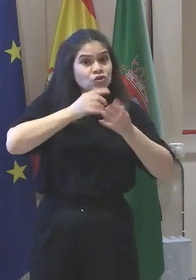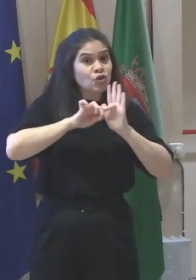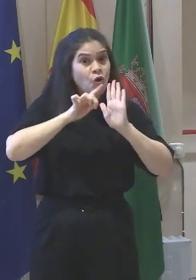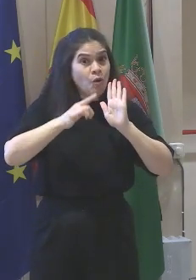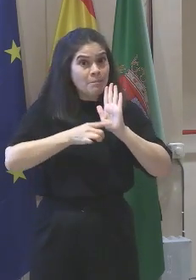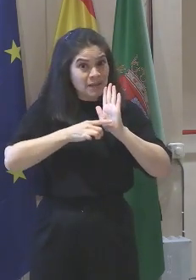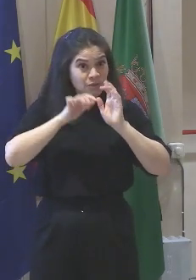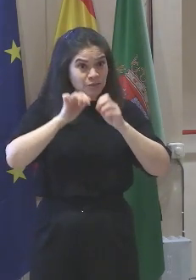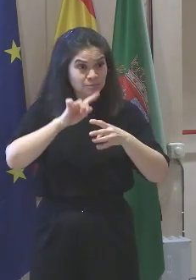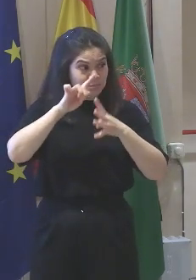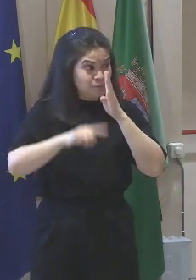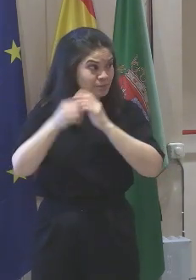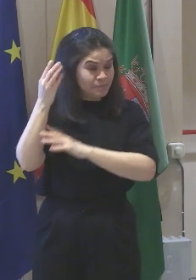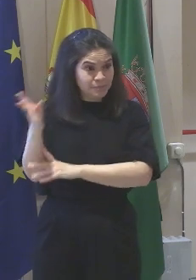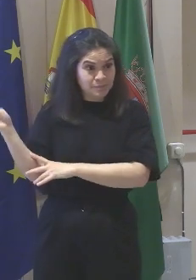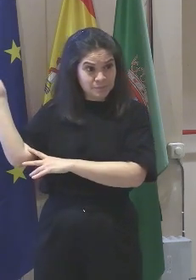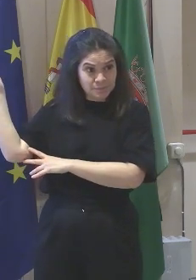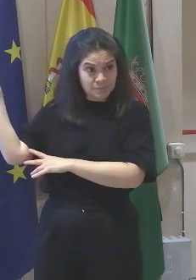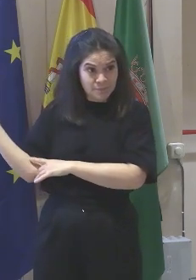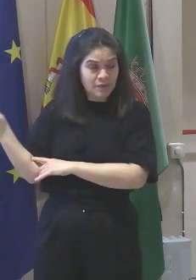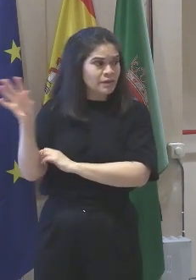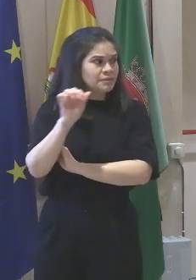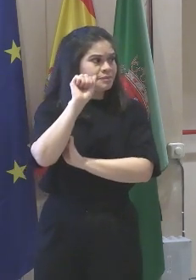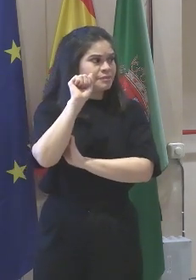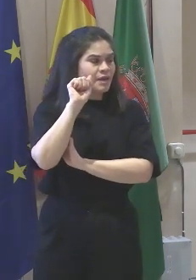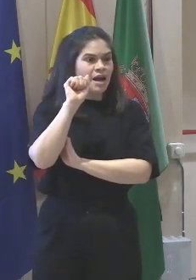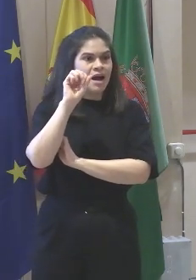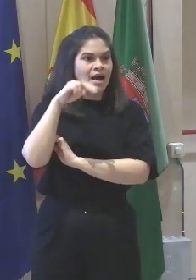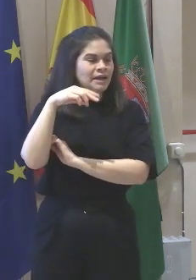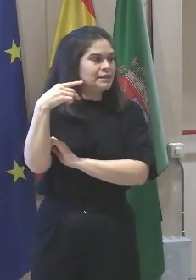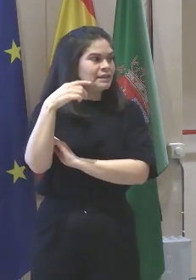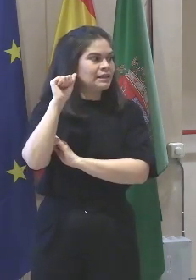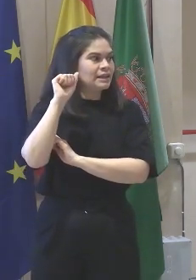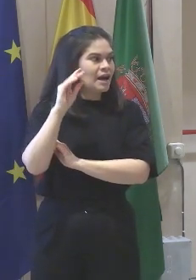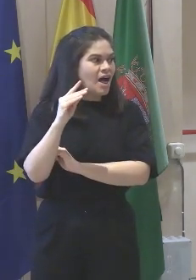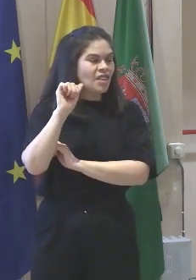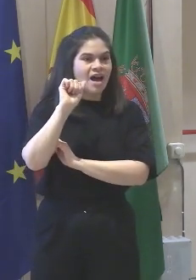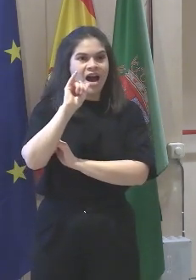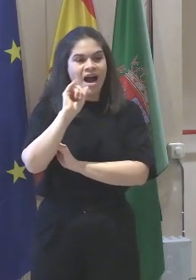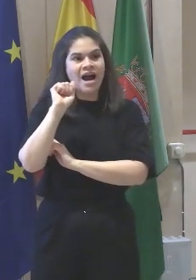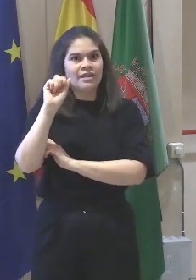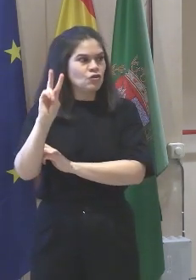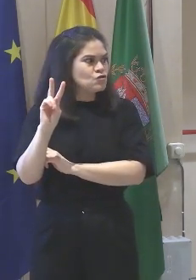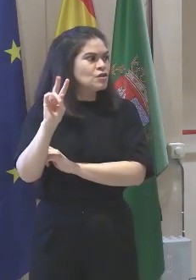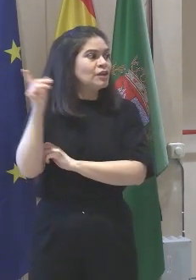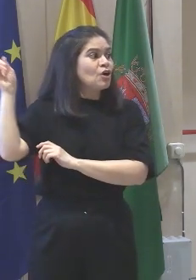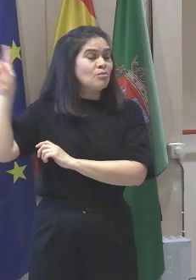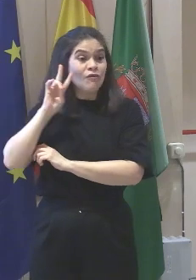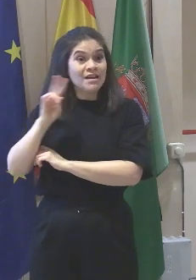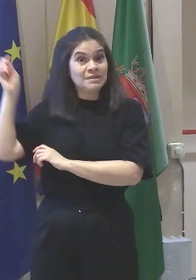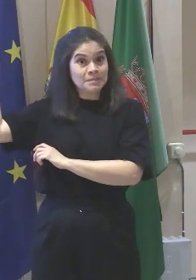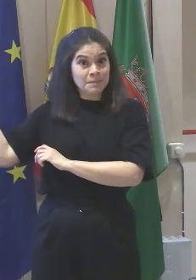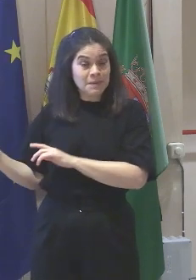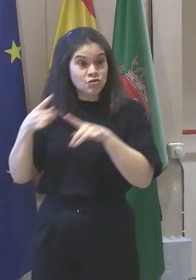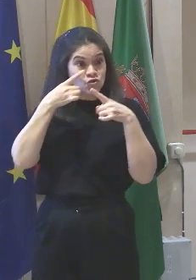los anti-GAD, los anti-A2, los anti-insulina y los antitransportador de zinc. Y como veis, son elementos que están en